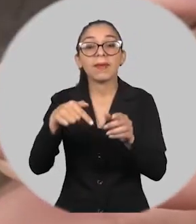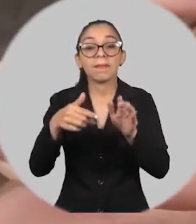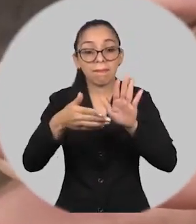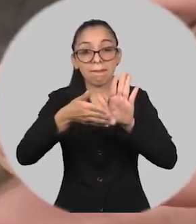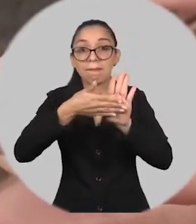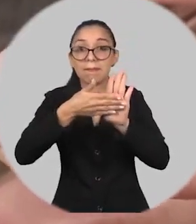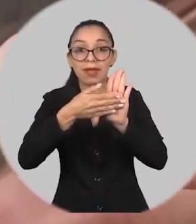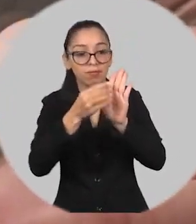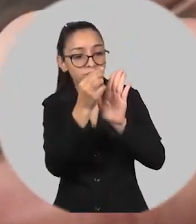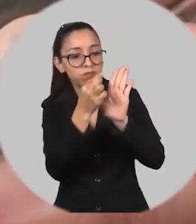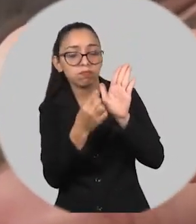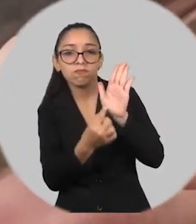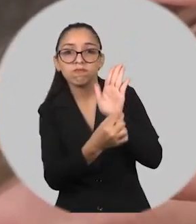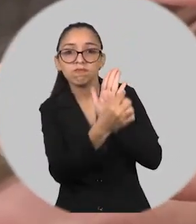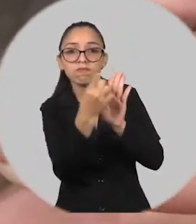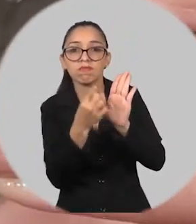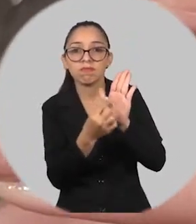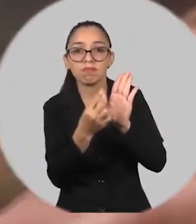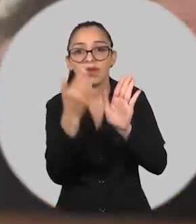las pezuñitas de la vaca.